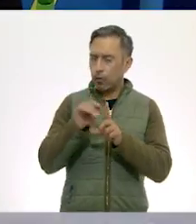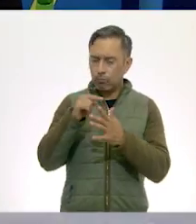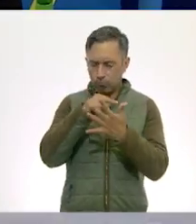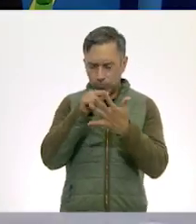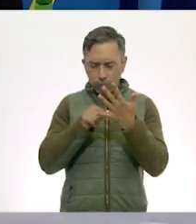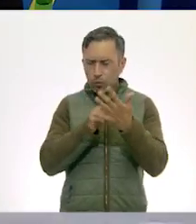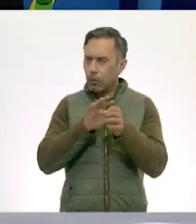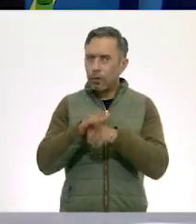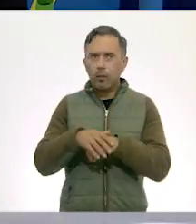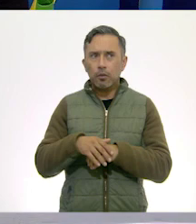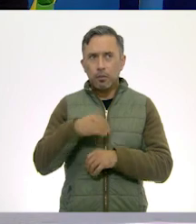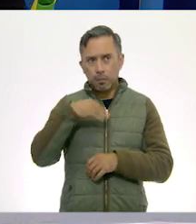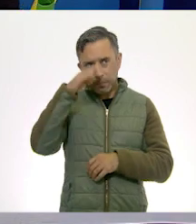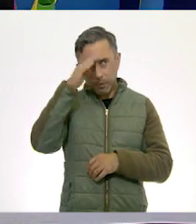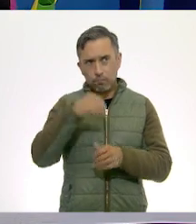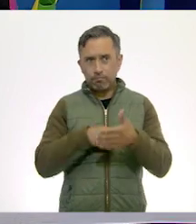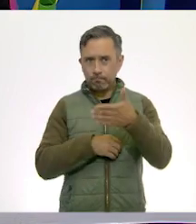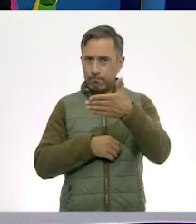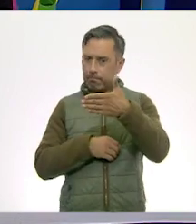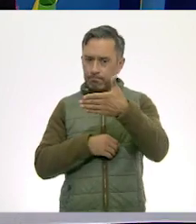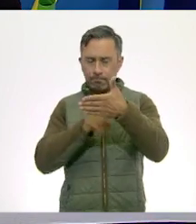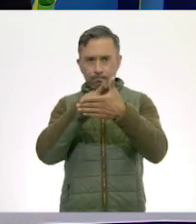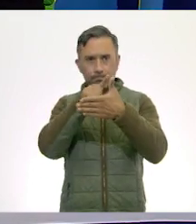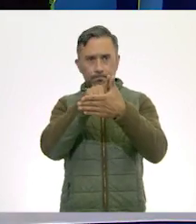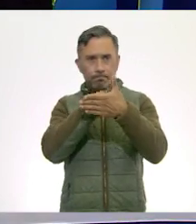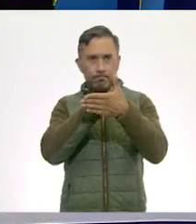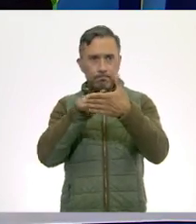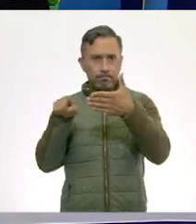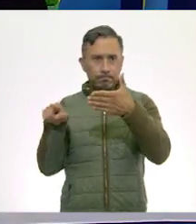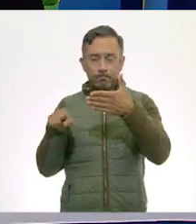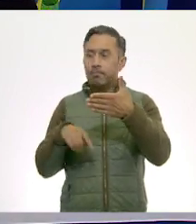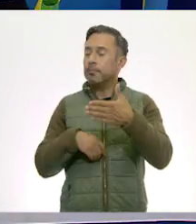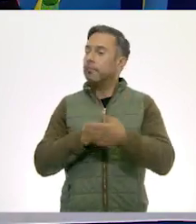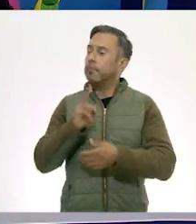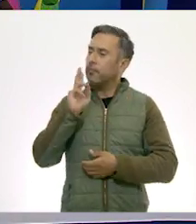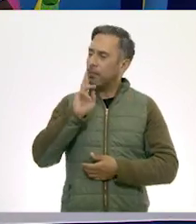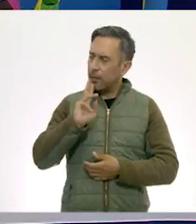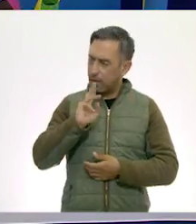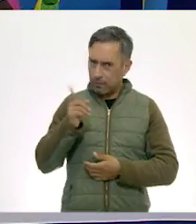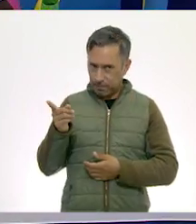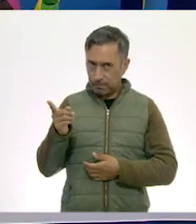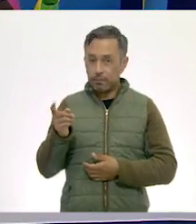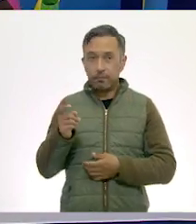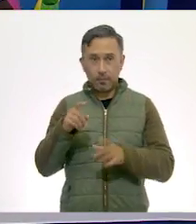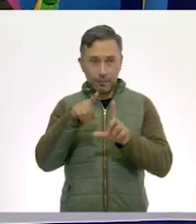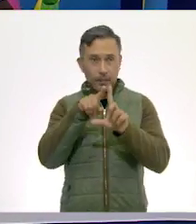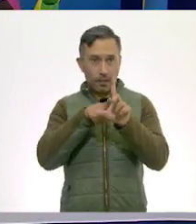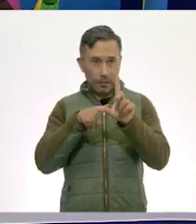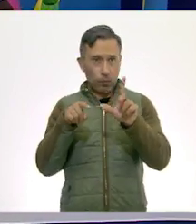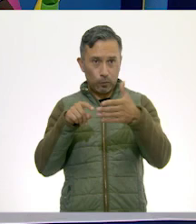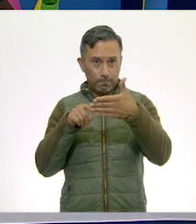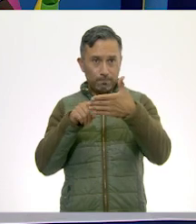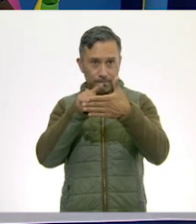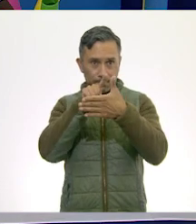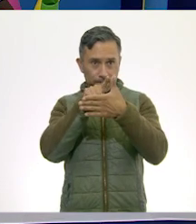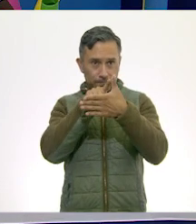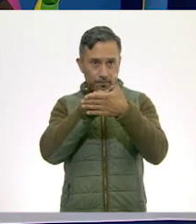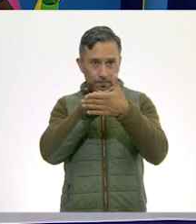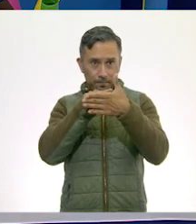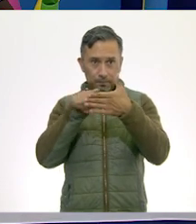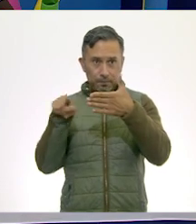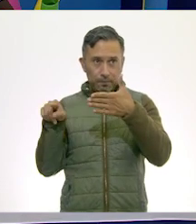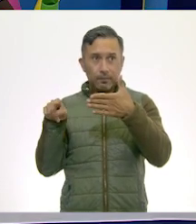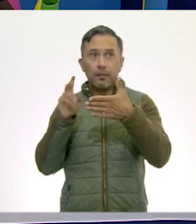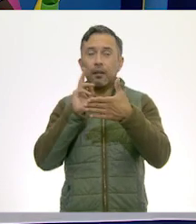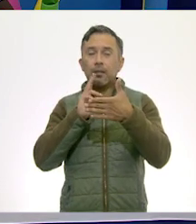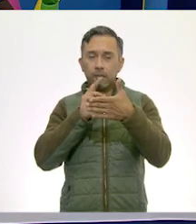creo que así. A ver, vamos a comprobar con mi Hagamos bien. ángulo recto. A ver,